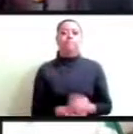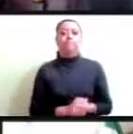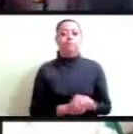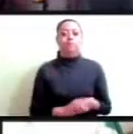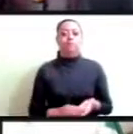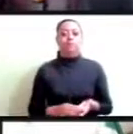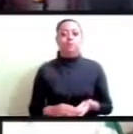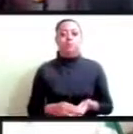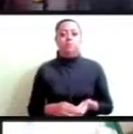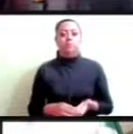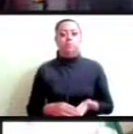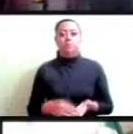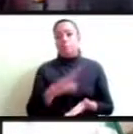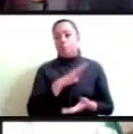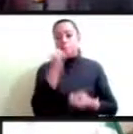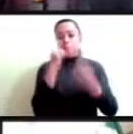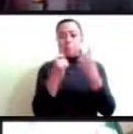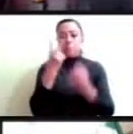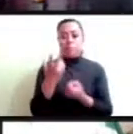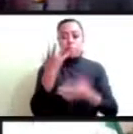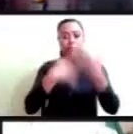¿Existen oradores en contra?